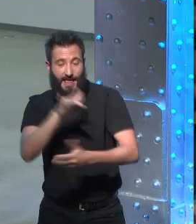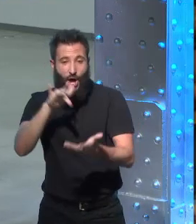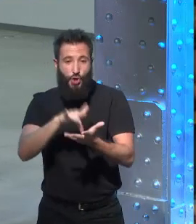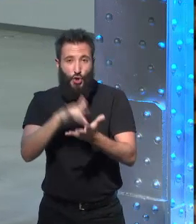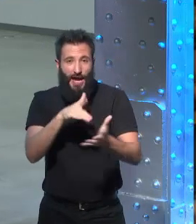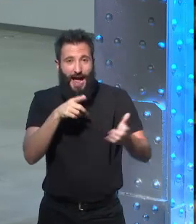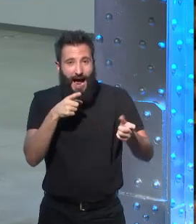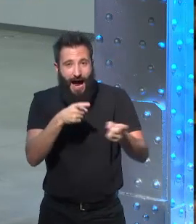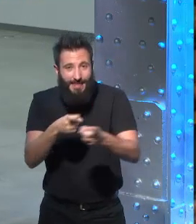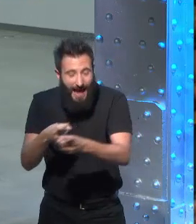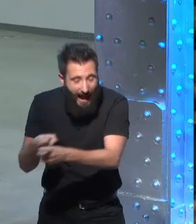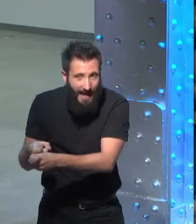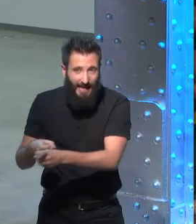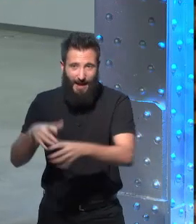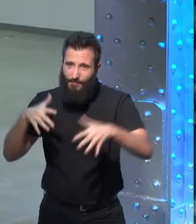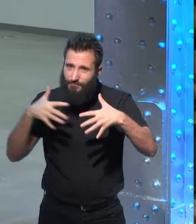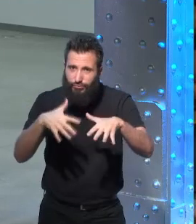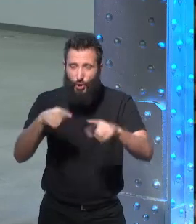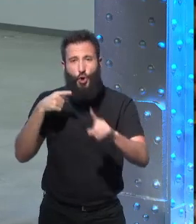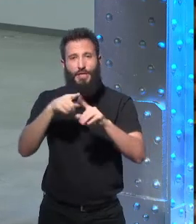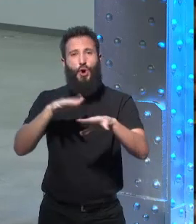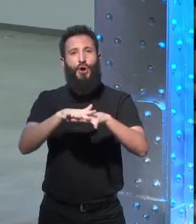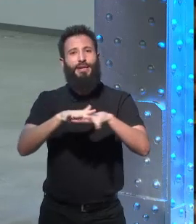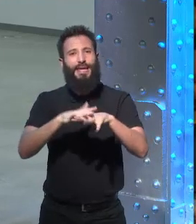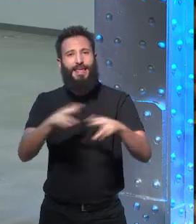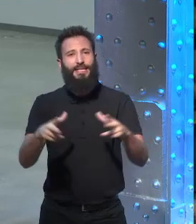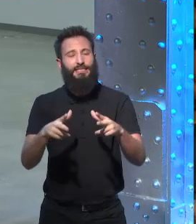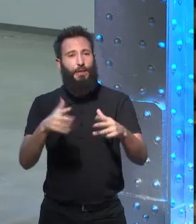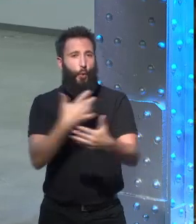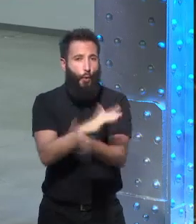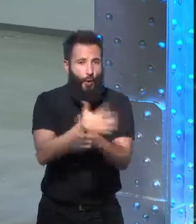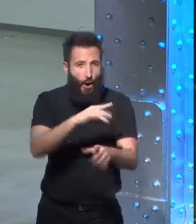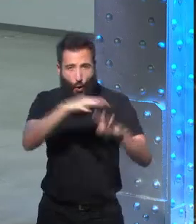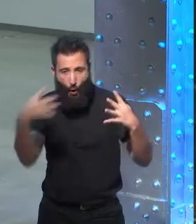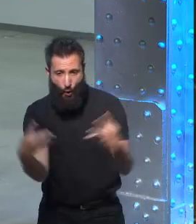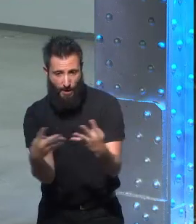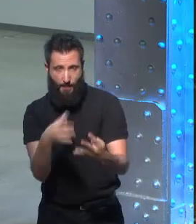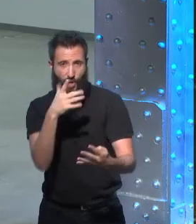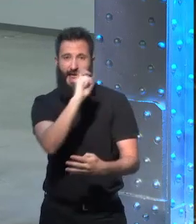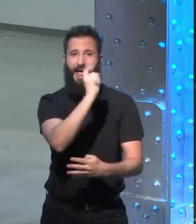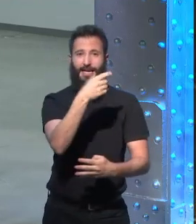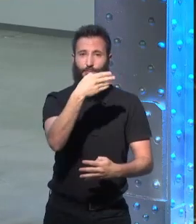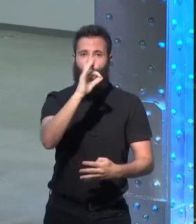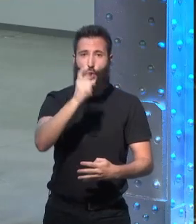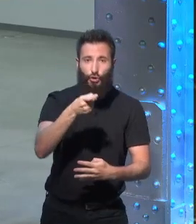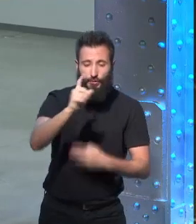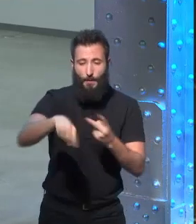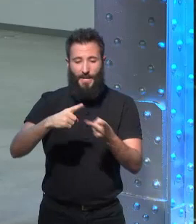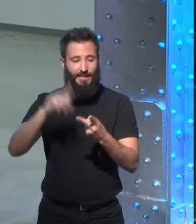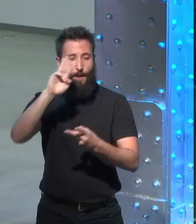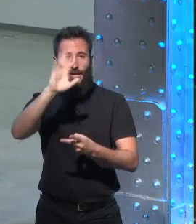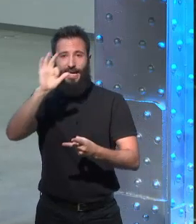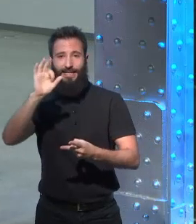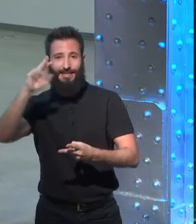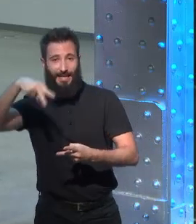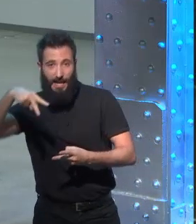las redes de juego online de Xbox y PlayStation. Claro, pues ya nos podemos hacer una idea que el